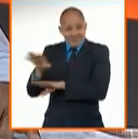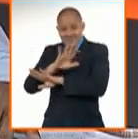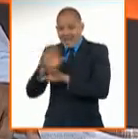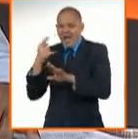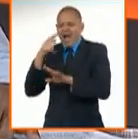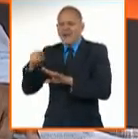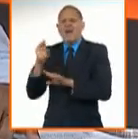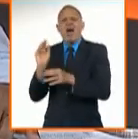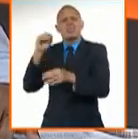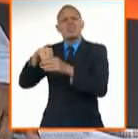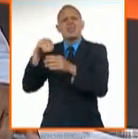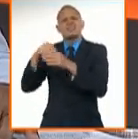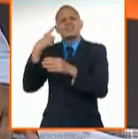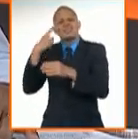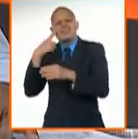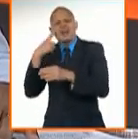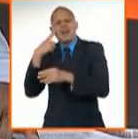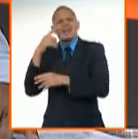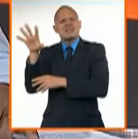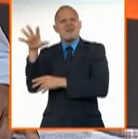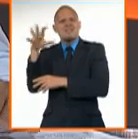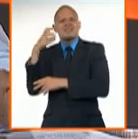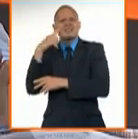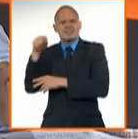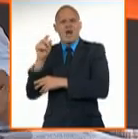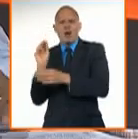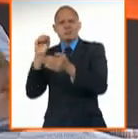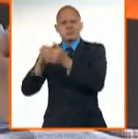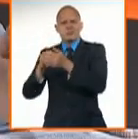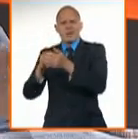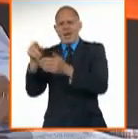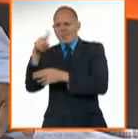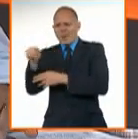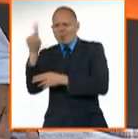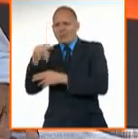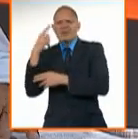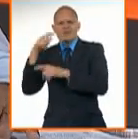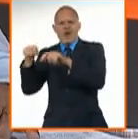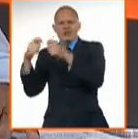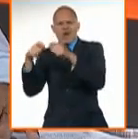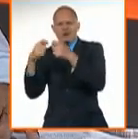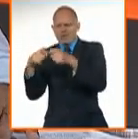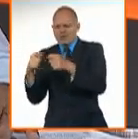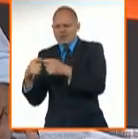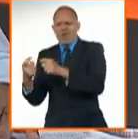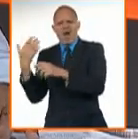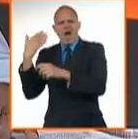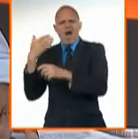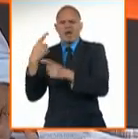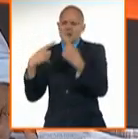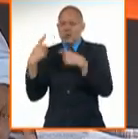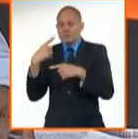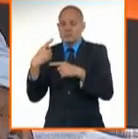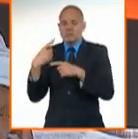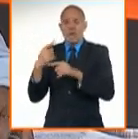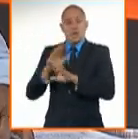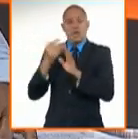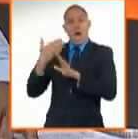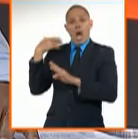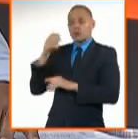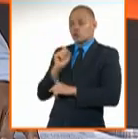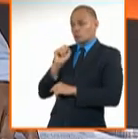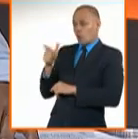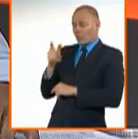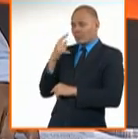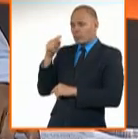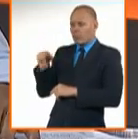las cuales teníamos en existencia a las siete estaban habían sido anteriormente adquirida y contábamos con ella para ser